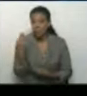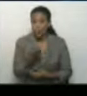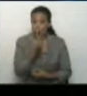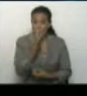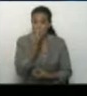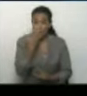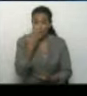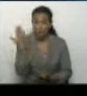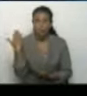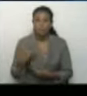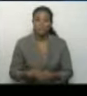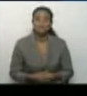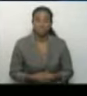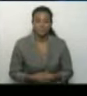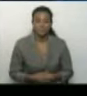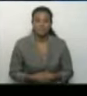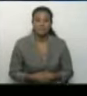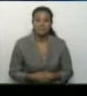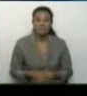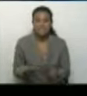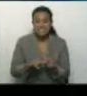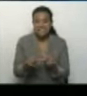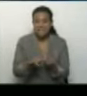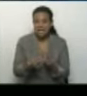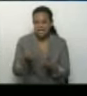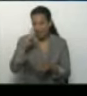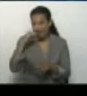cerca, en Shenzhen, recientemente.